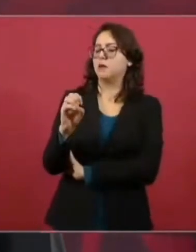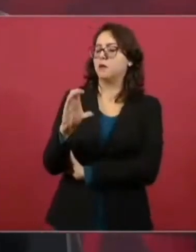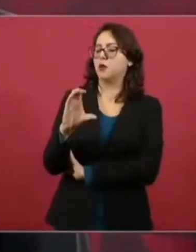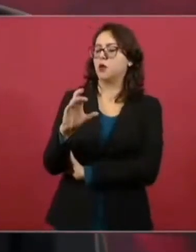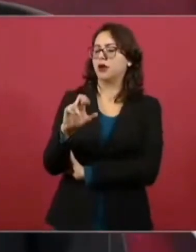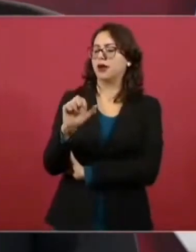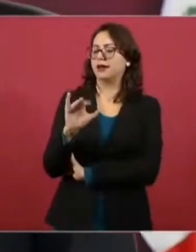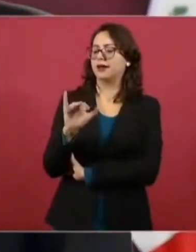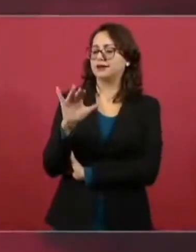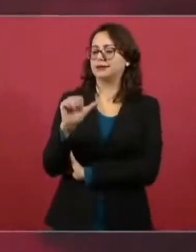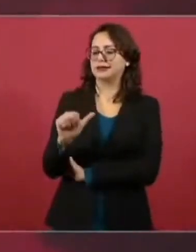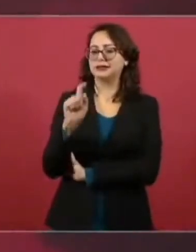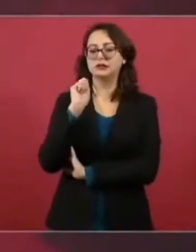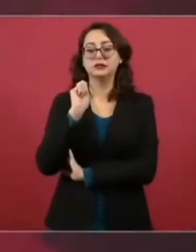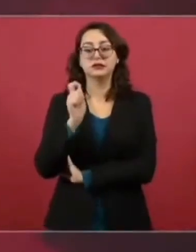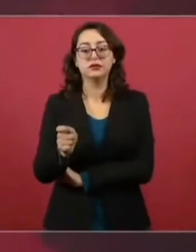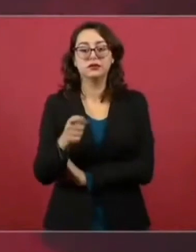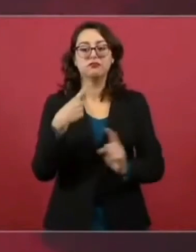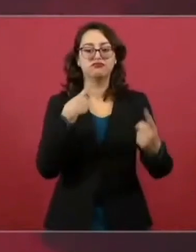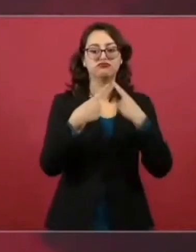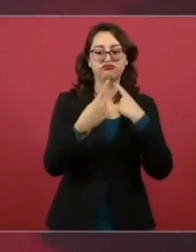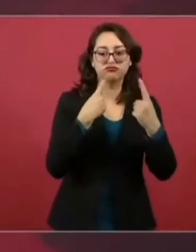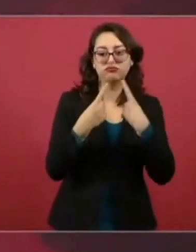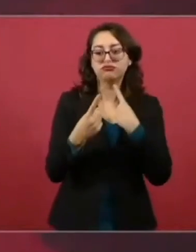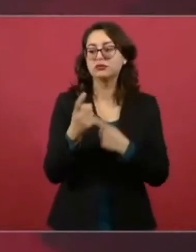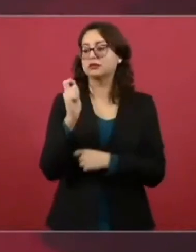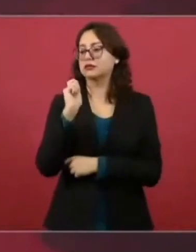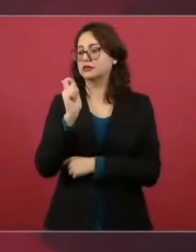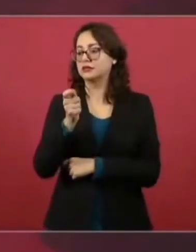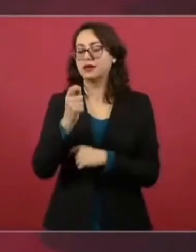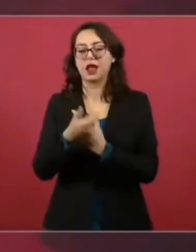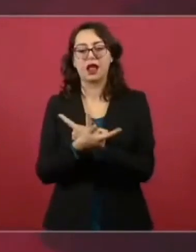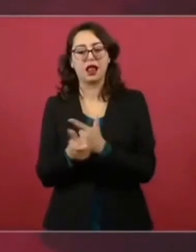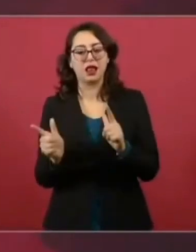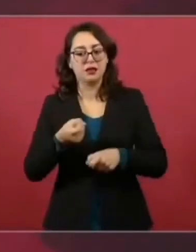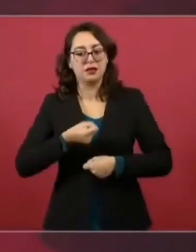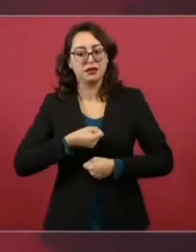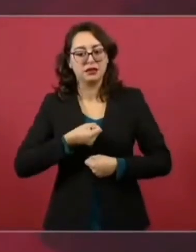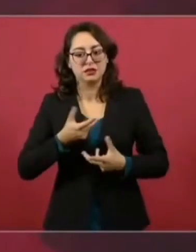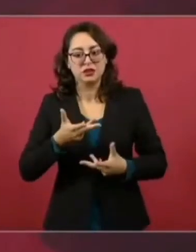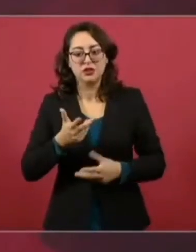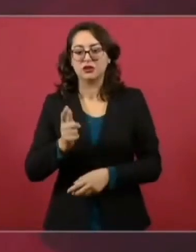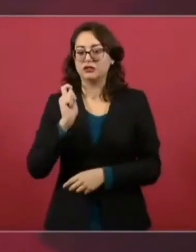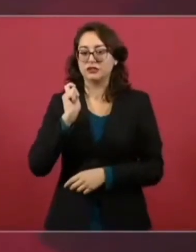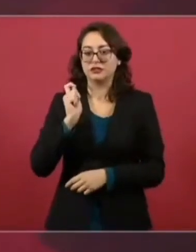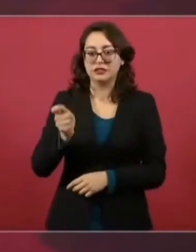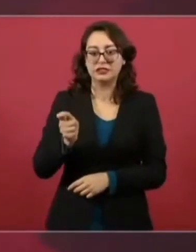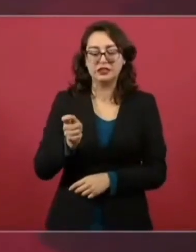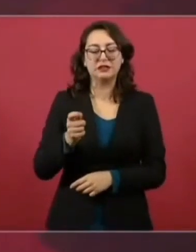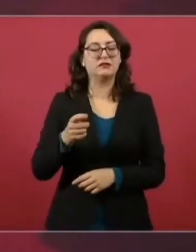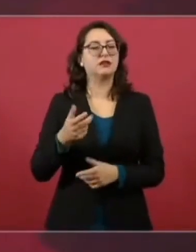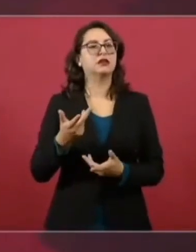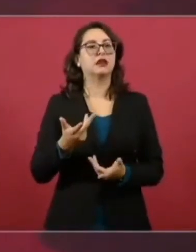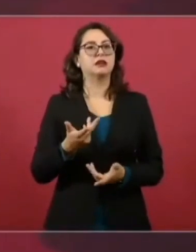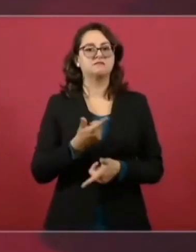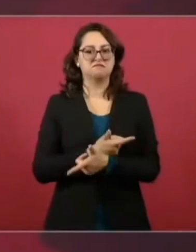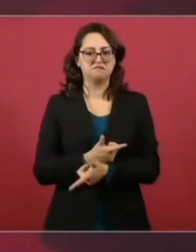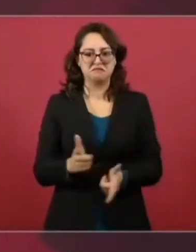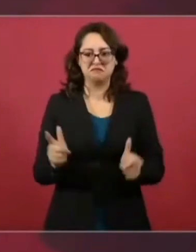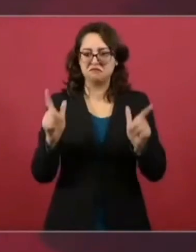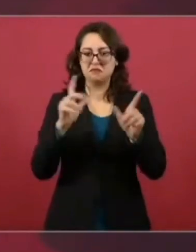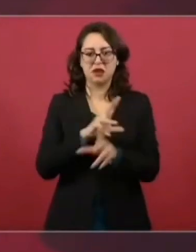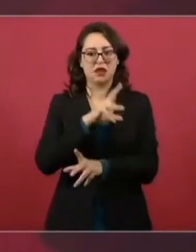ejercer la libertad a plenitud, la libertad que no se implora, se conquista,